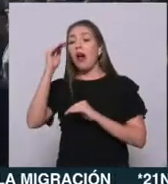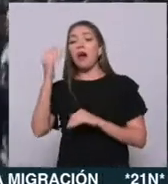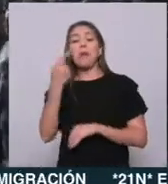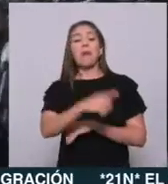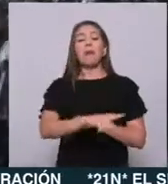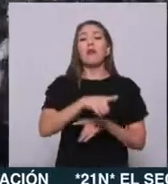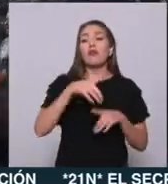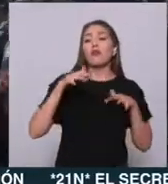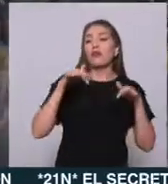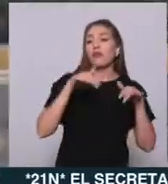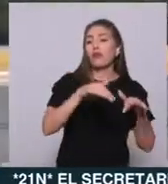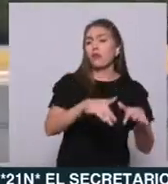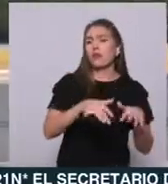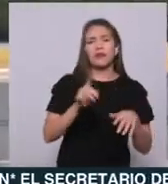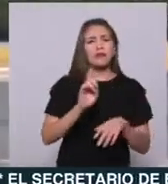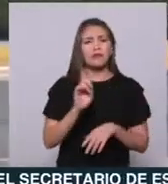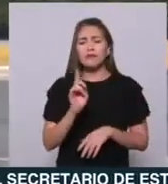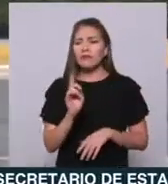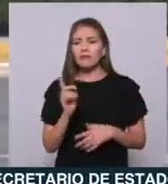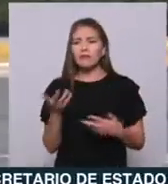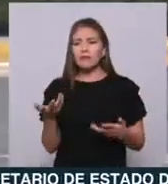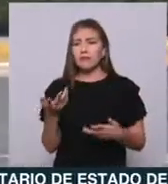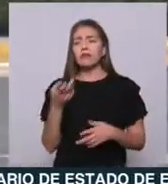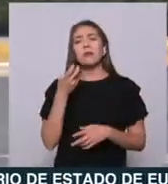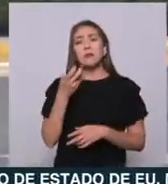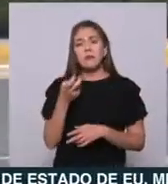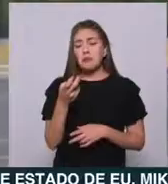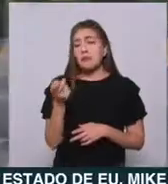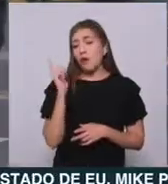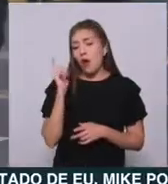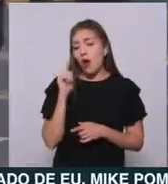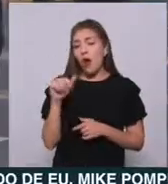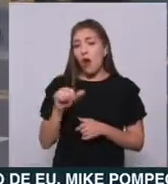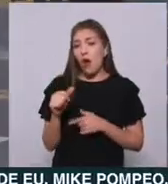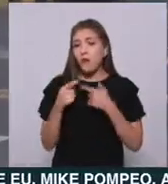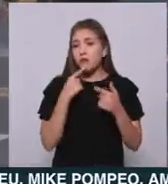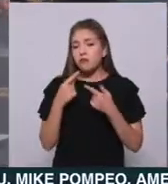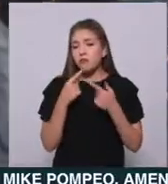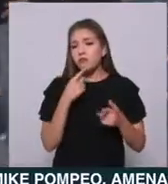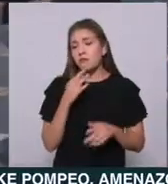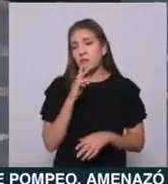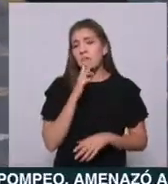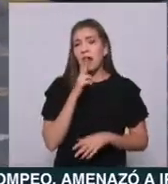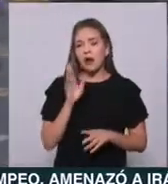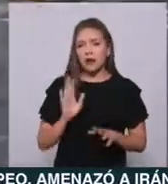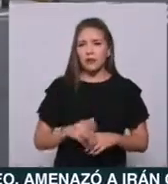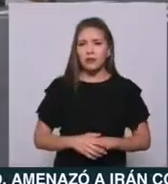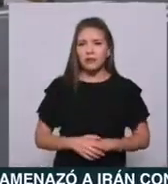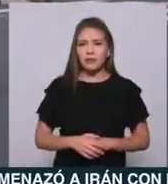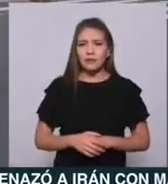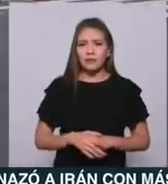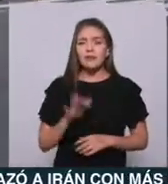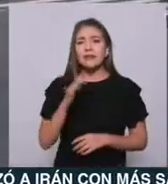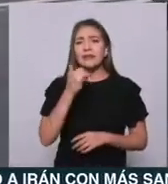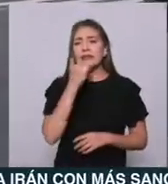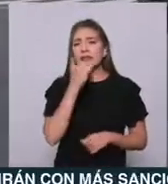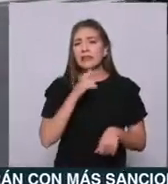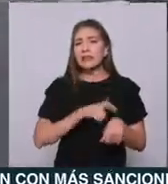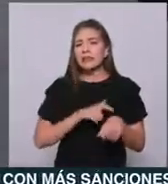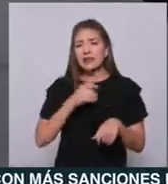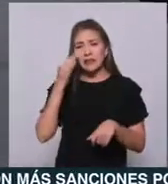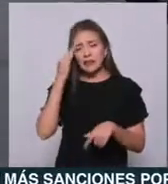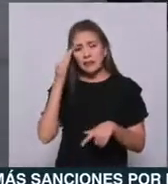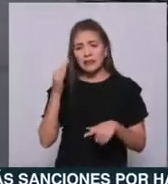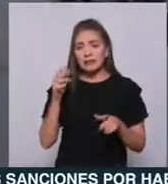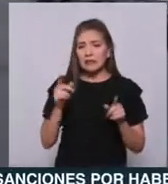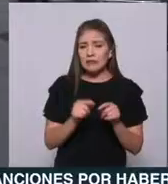las negociaciones al día de hoy y parece ser que van por muy buen camino. Licenciado Carpizo, finalmente se nos acaba el tiempo, pero le quiero preguntar,